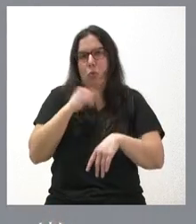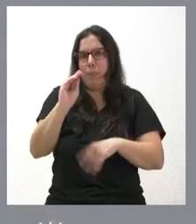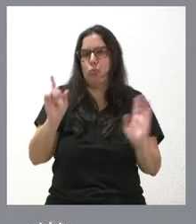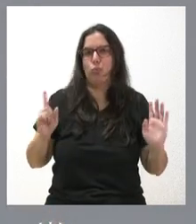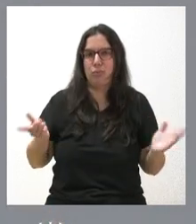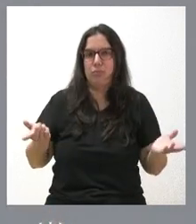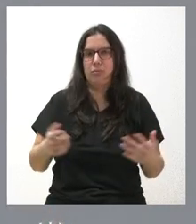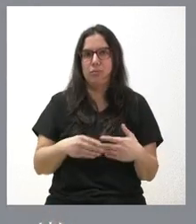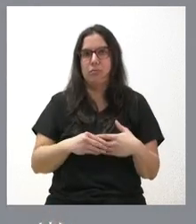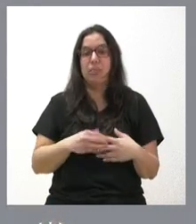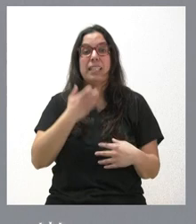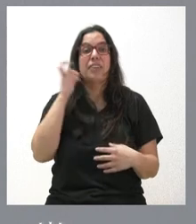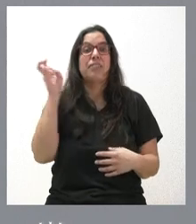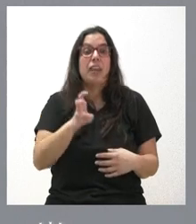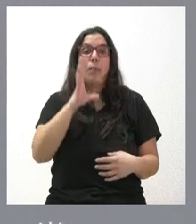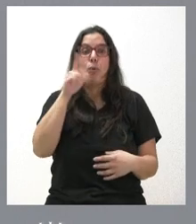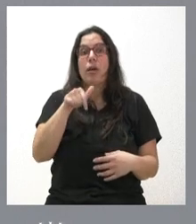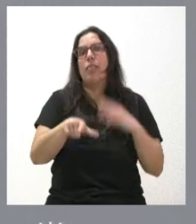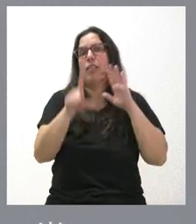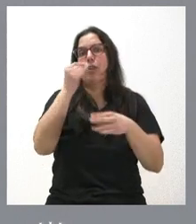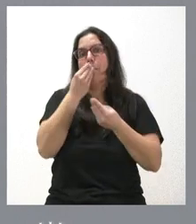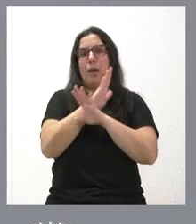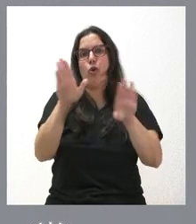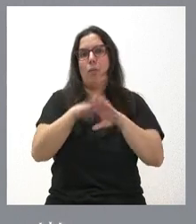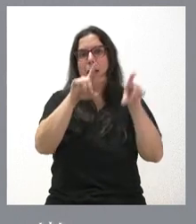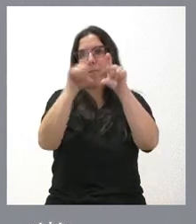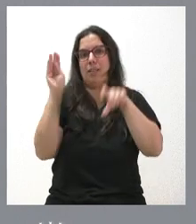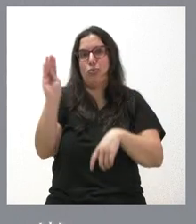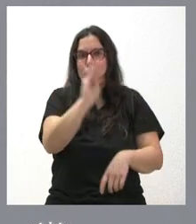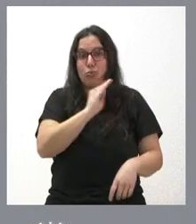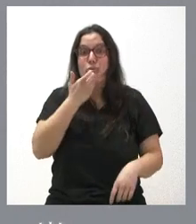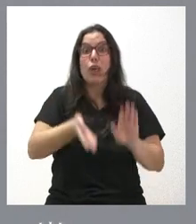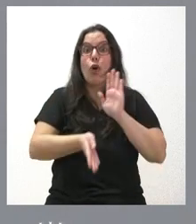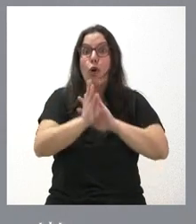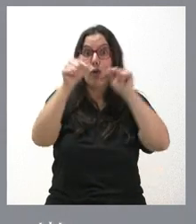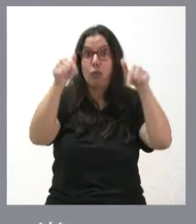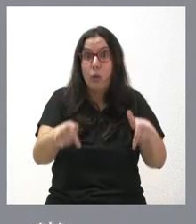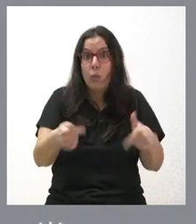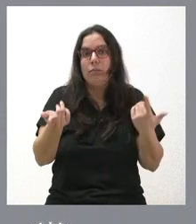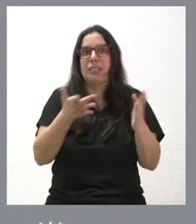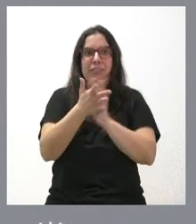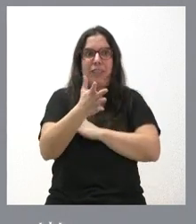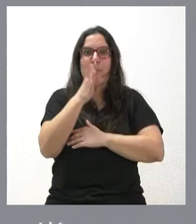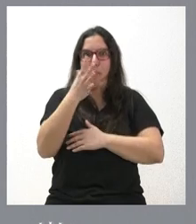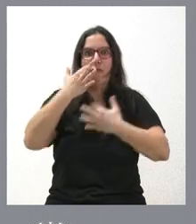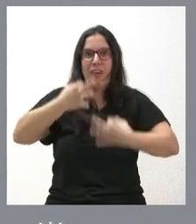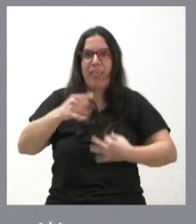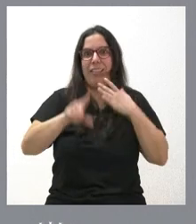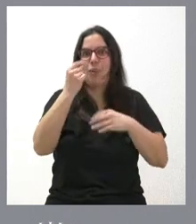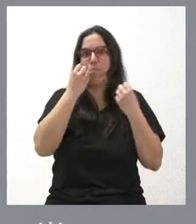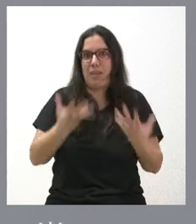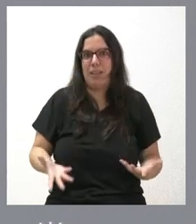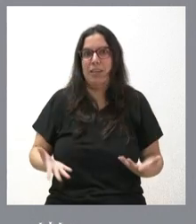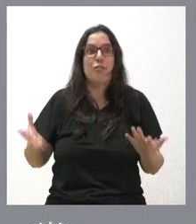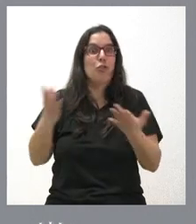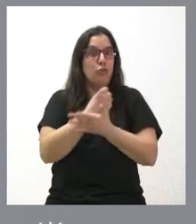aquí si lo hacen es porque es la mejor decisión para sus empresas y Si siguen aquí es porque es la mejor decisión para sus empresas y todas han